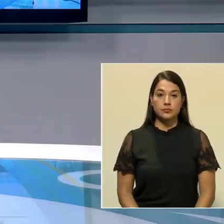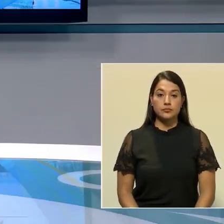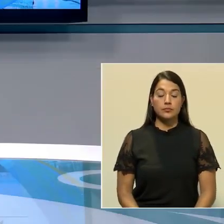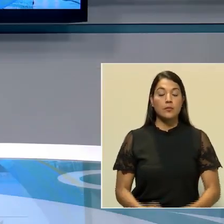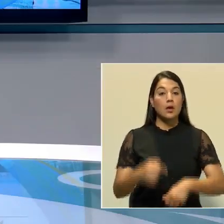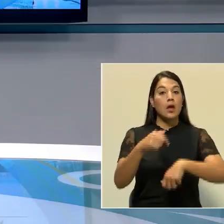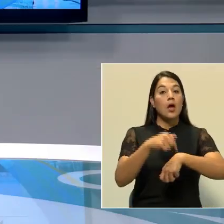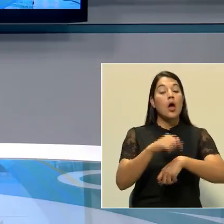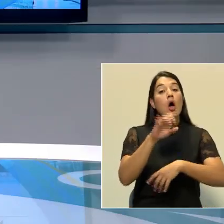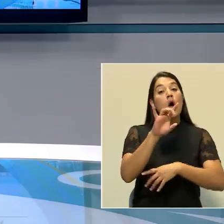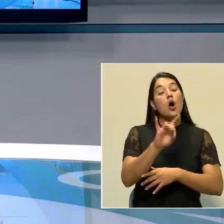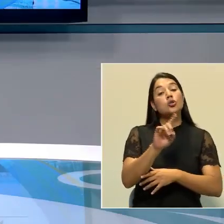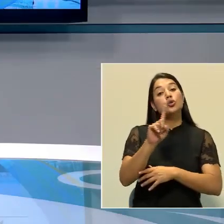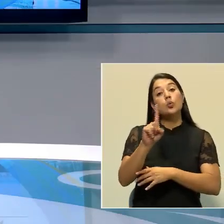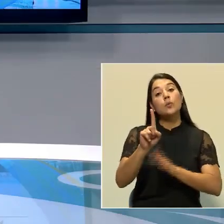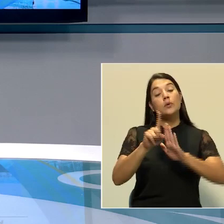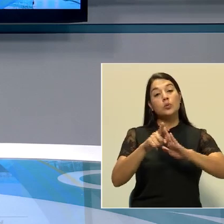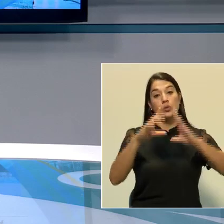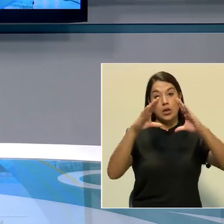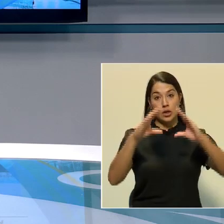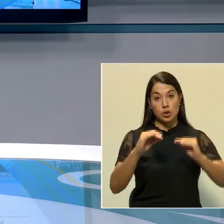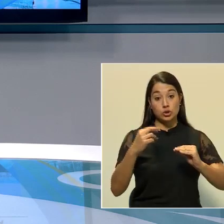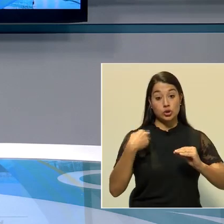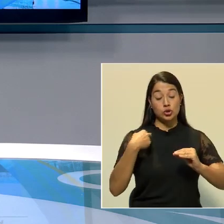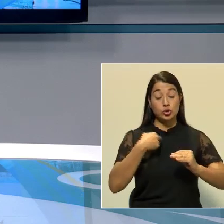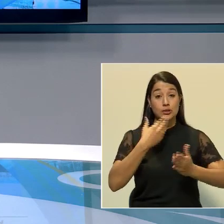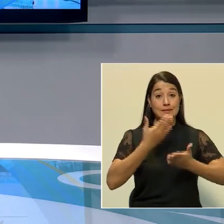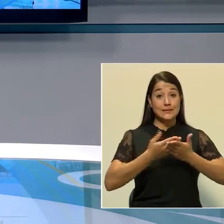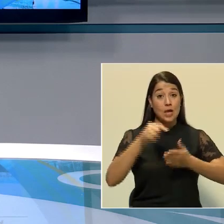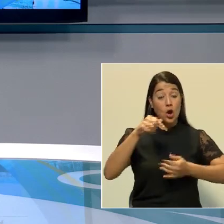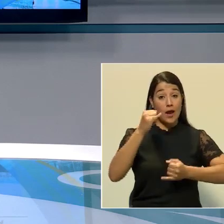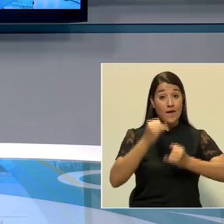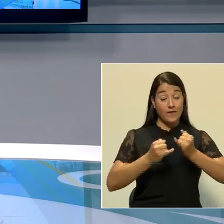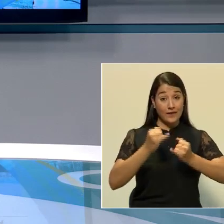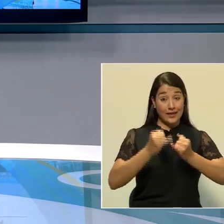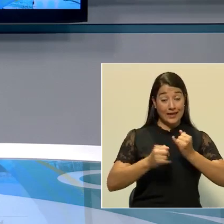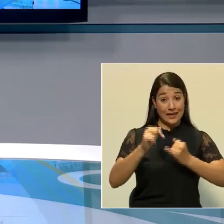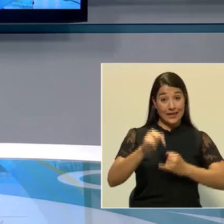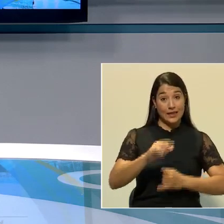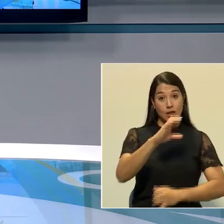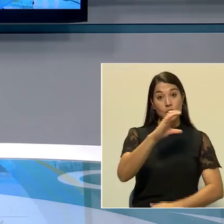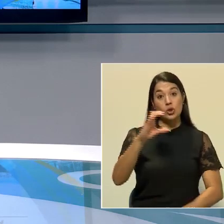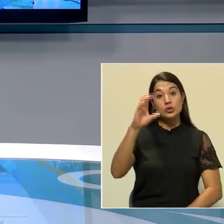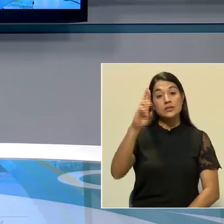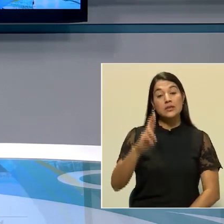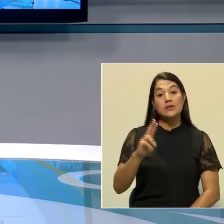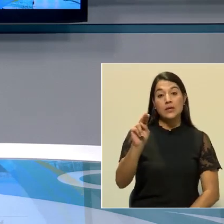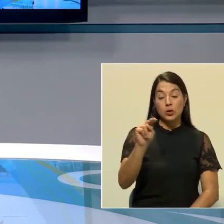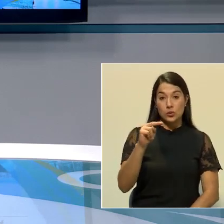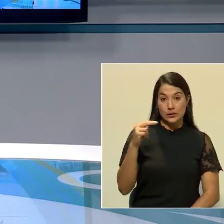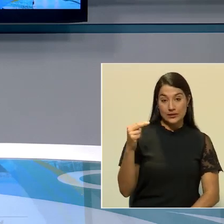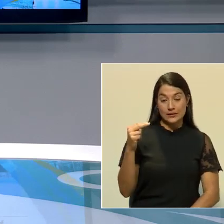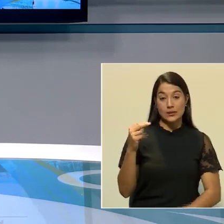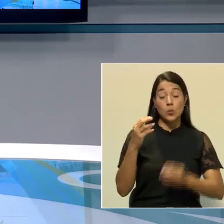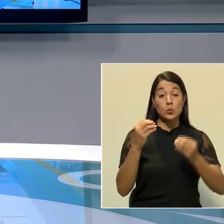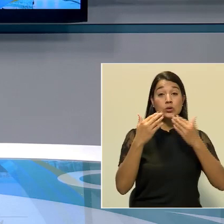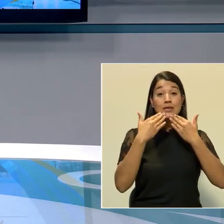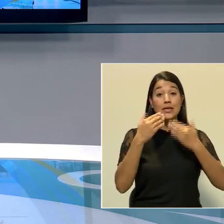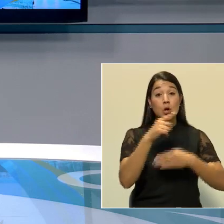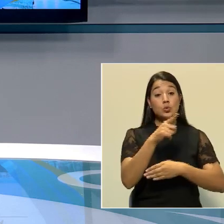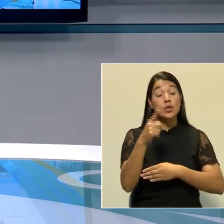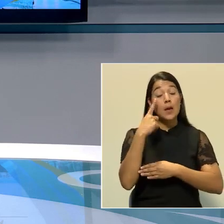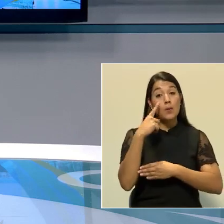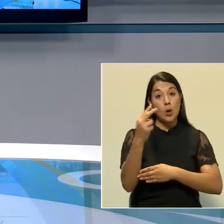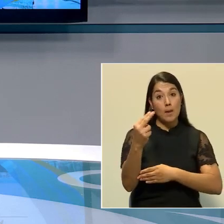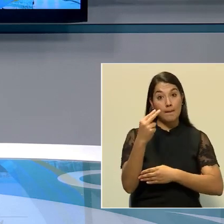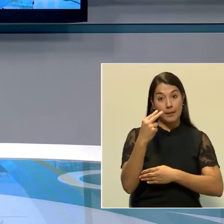A las 8 de la noche, con 1 minuto, llegamos por hoy al final de esta edición estelar de Costa Rica Noticias. Muchas gracias por